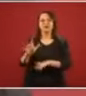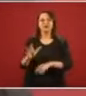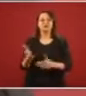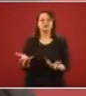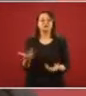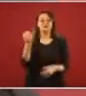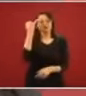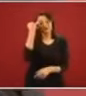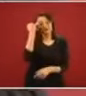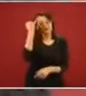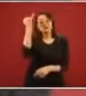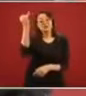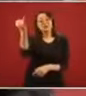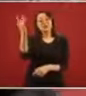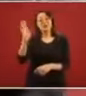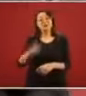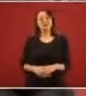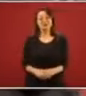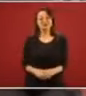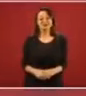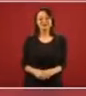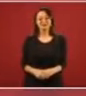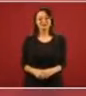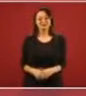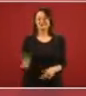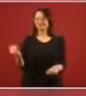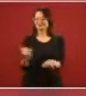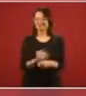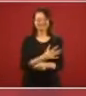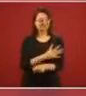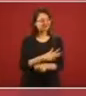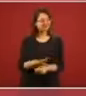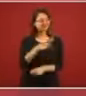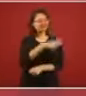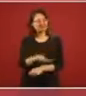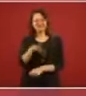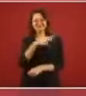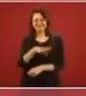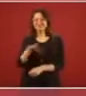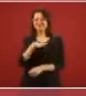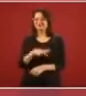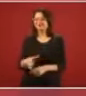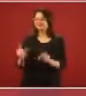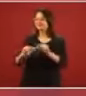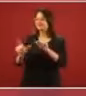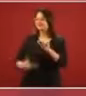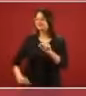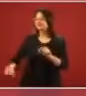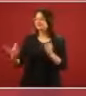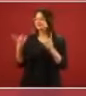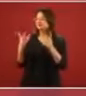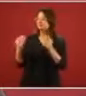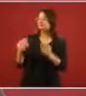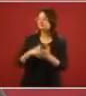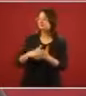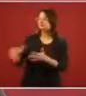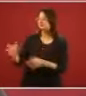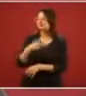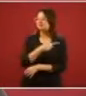repito, en qué cabeza cabe que un país con tanta pobreza,